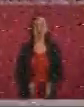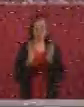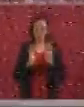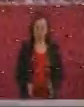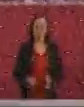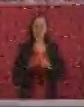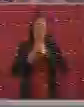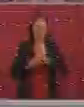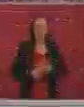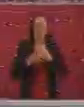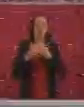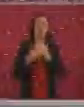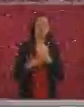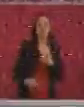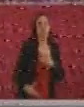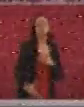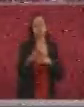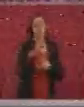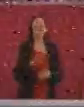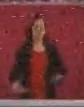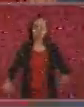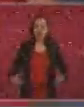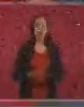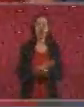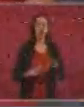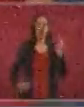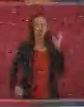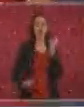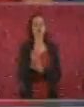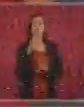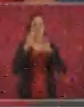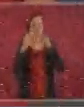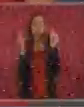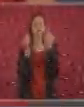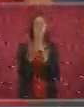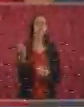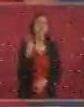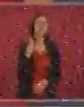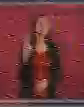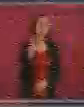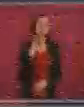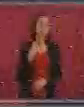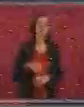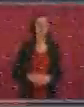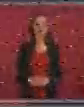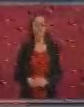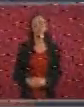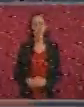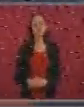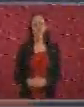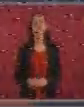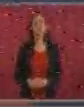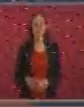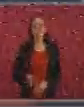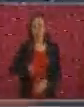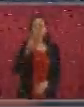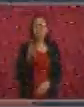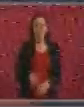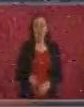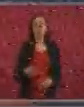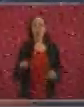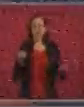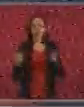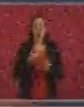siquiera para el tiempo, exactamente, ahorita no hay. No se ve estructura. Y la estructura gubernamental, la que operan